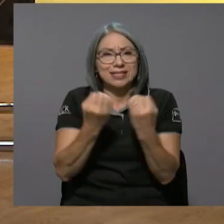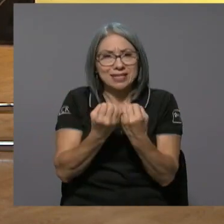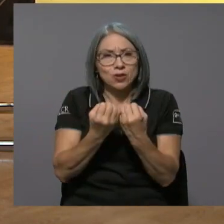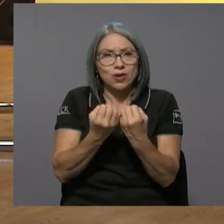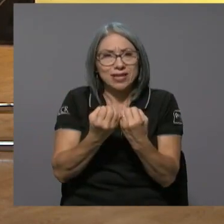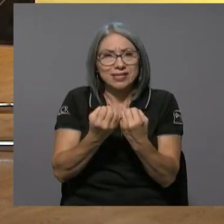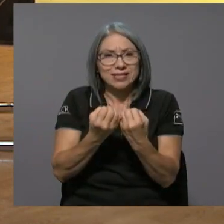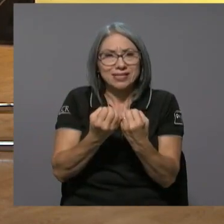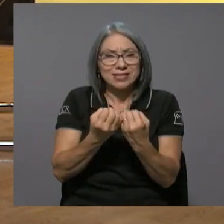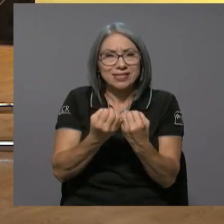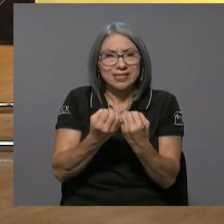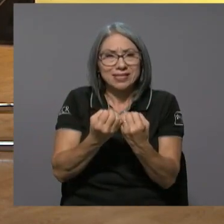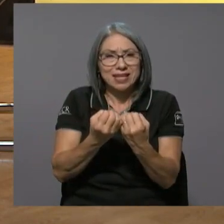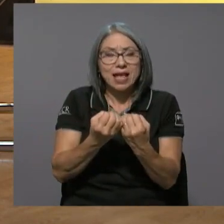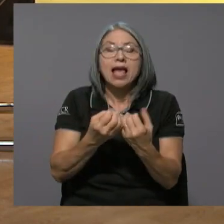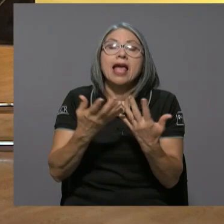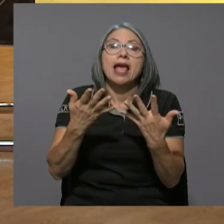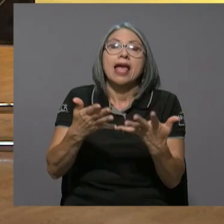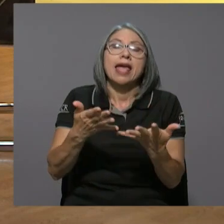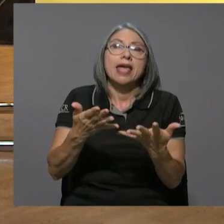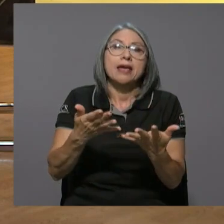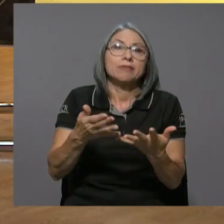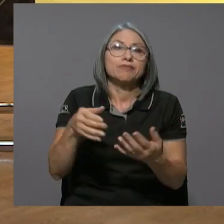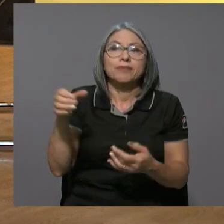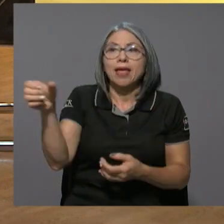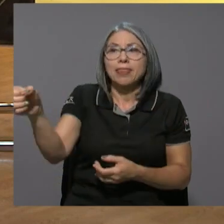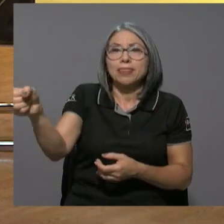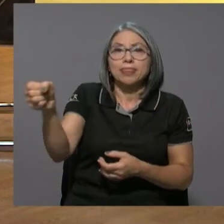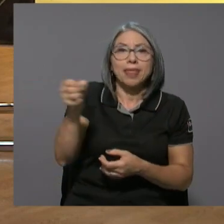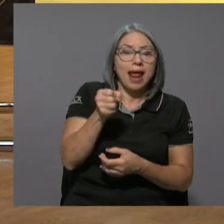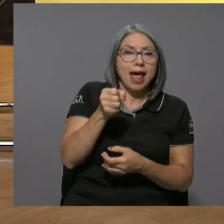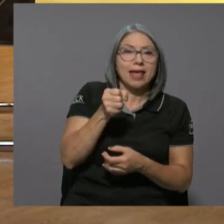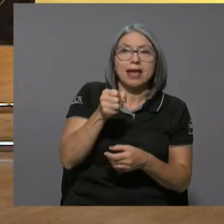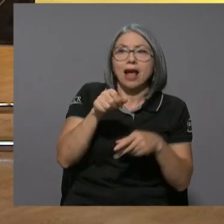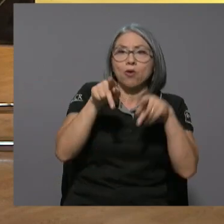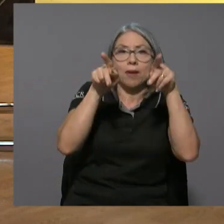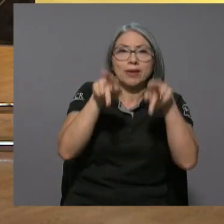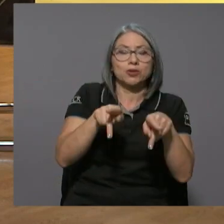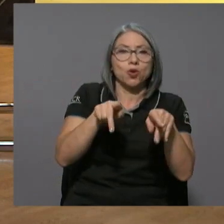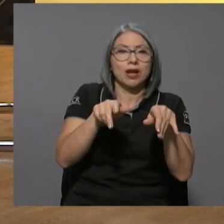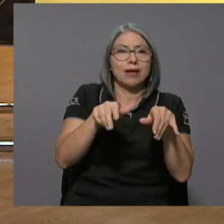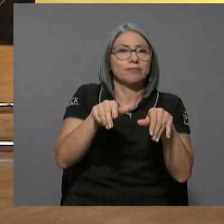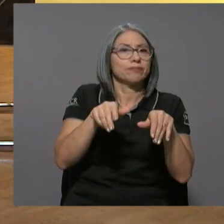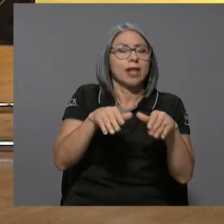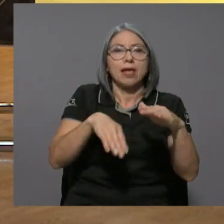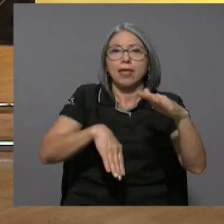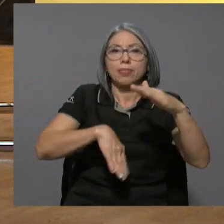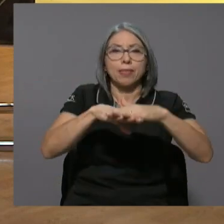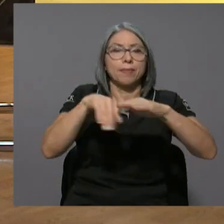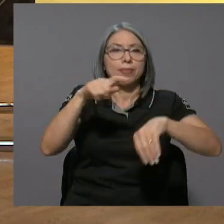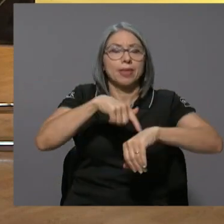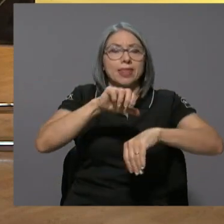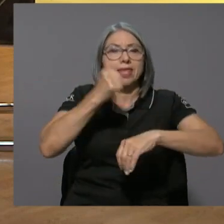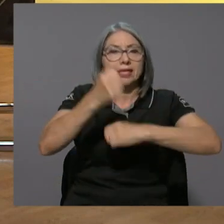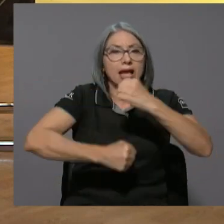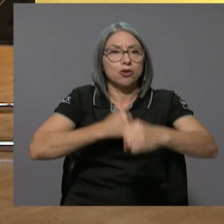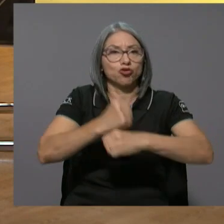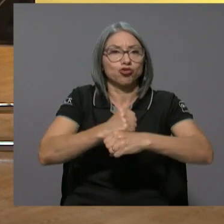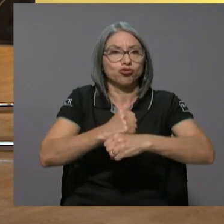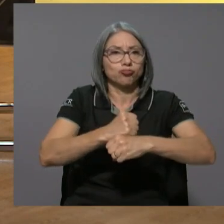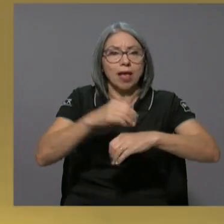alguien por 10 años. Es decir, ningún nombramiento es por más de 10 años y